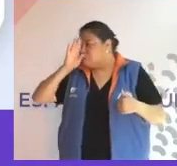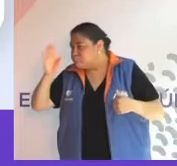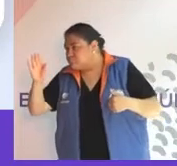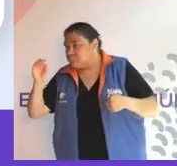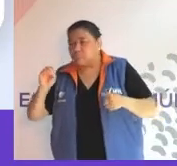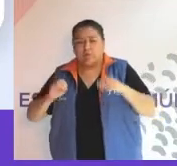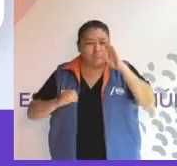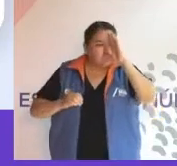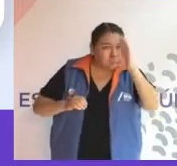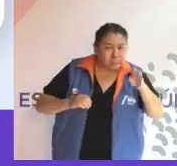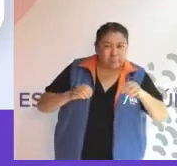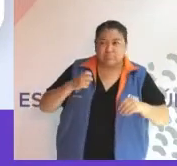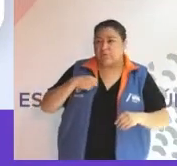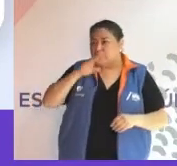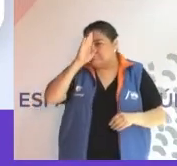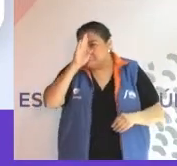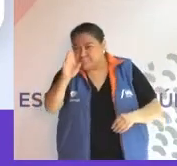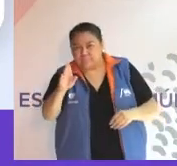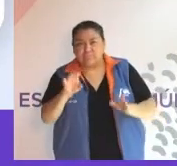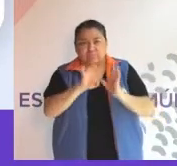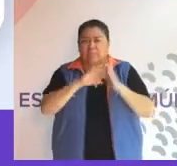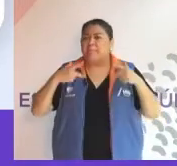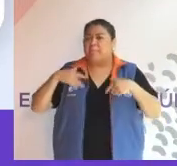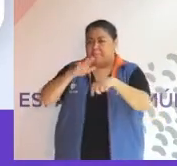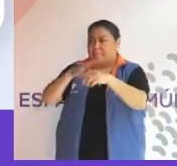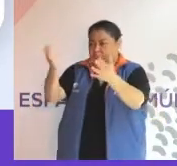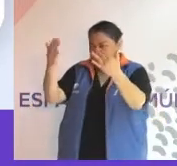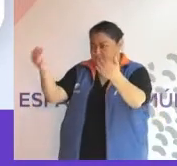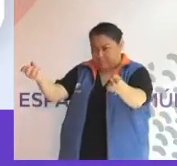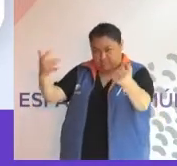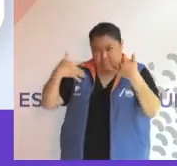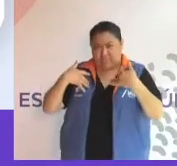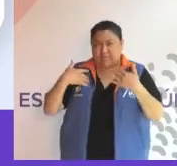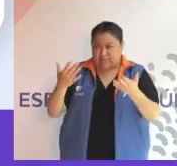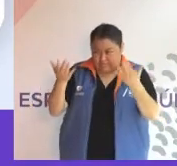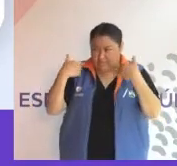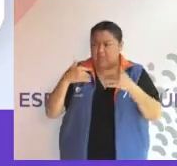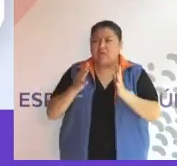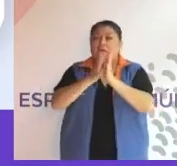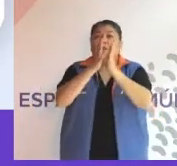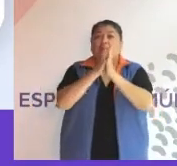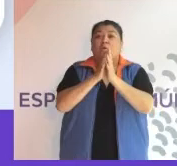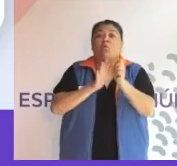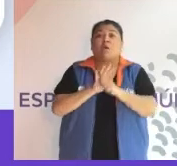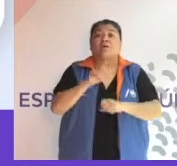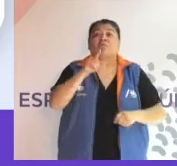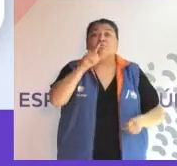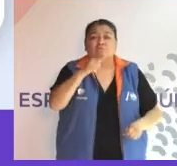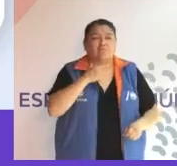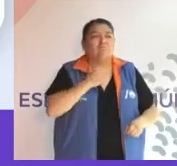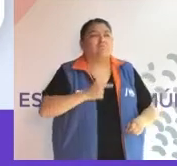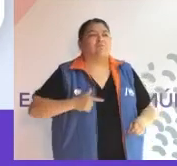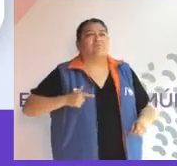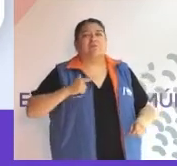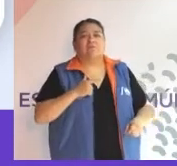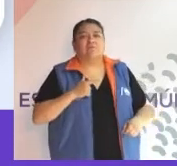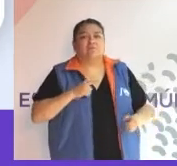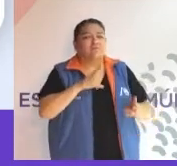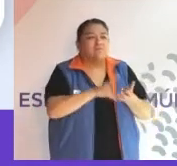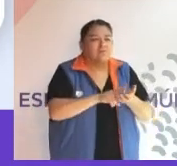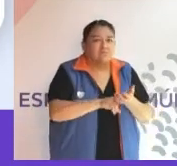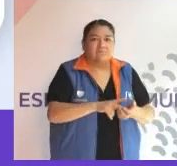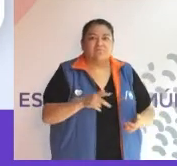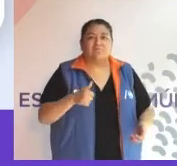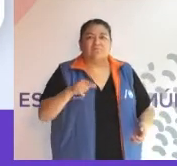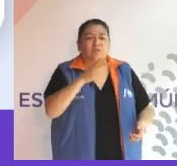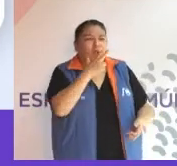queramos como a invitar a la gente a participar, ¿no? Te van a invitar a participar a algo que valga la pena, algo que para